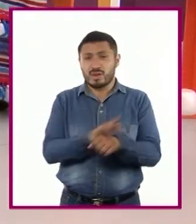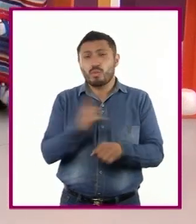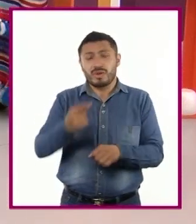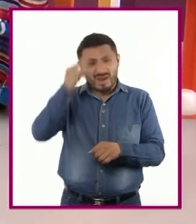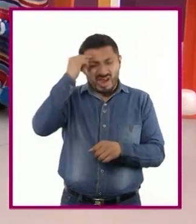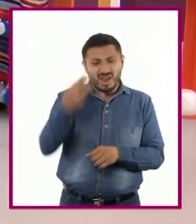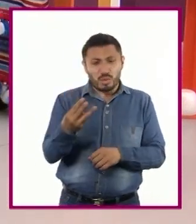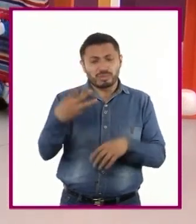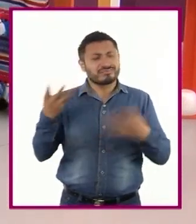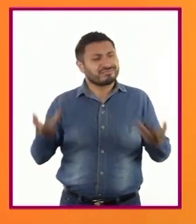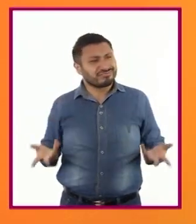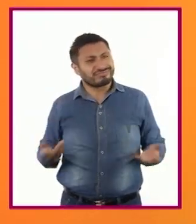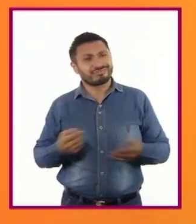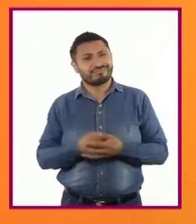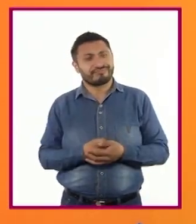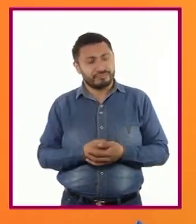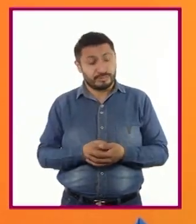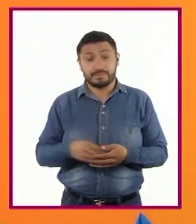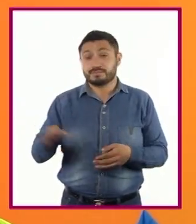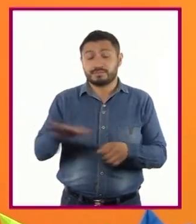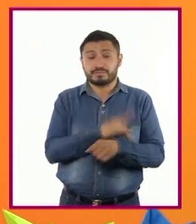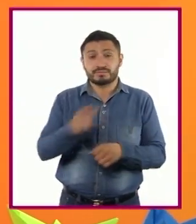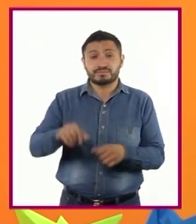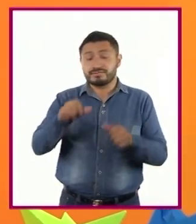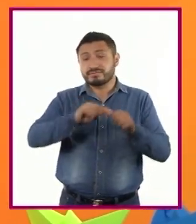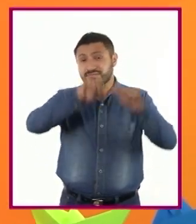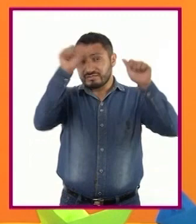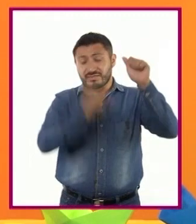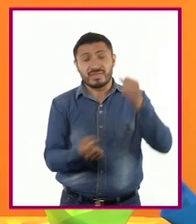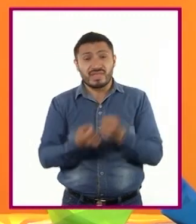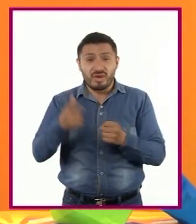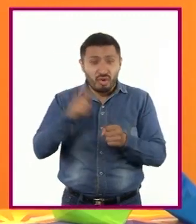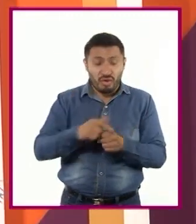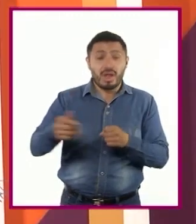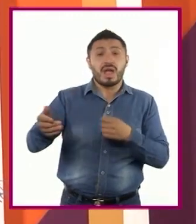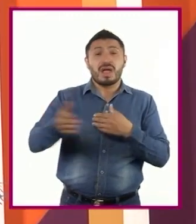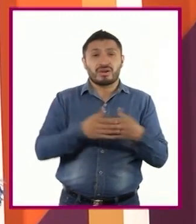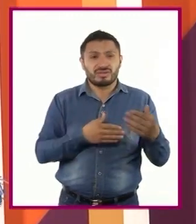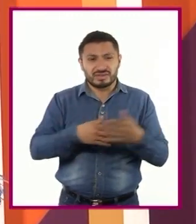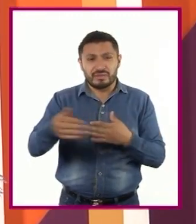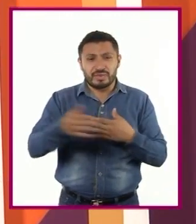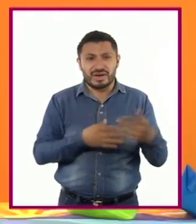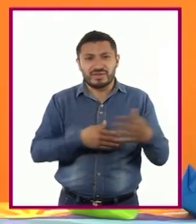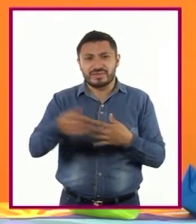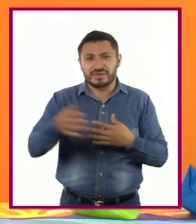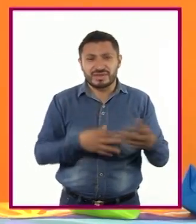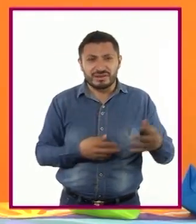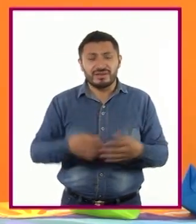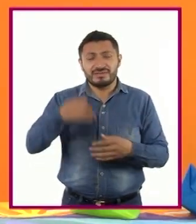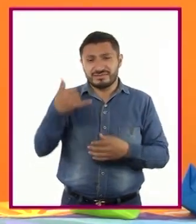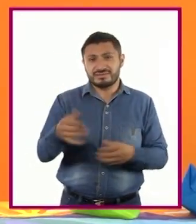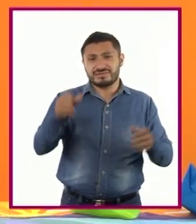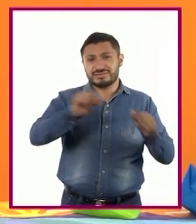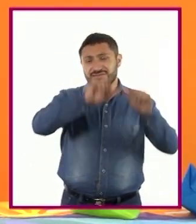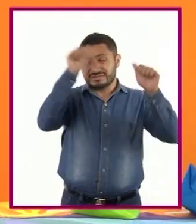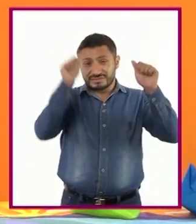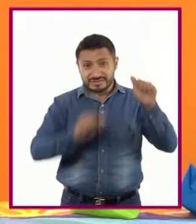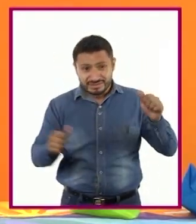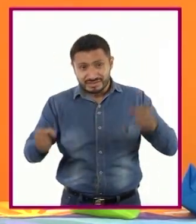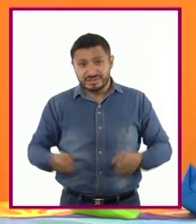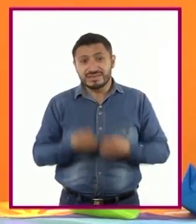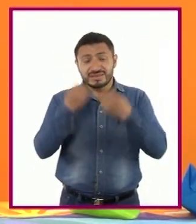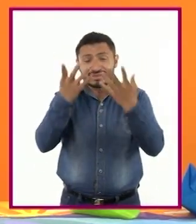cubo? Porque el arte social, el arte contemporáneo y las expresiones artísticas en